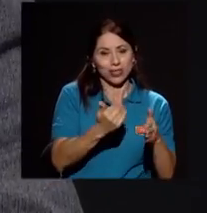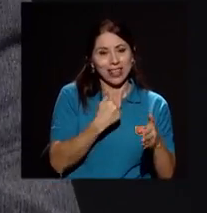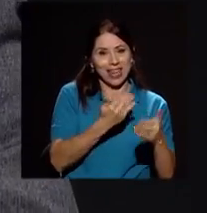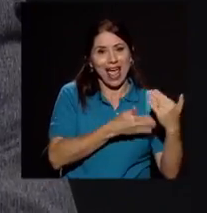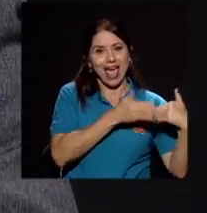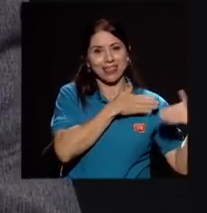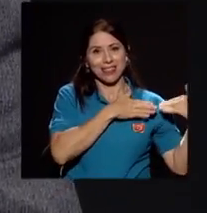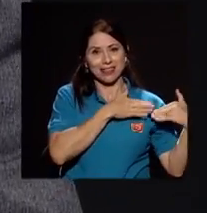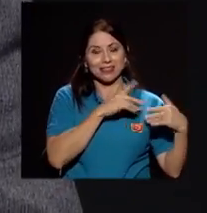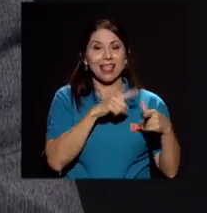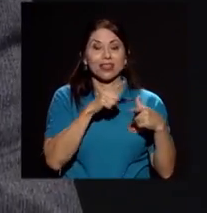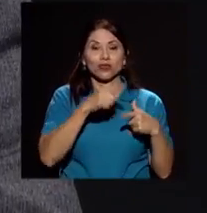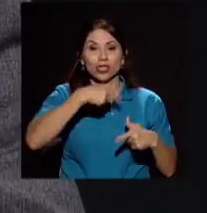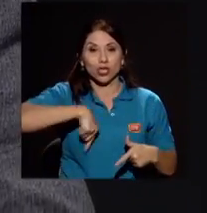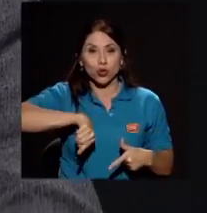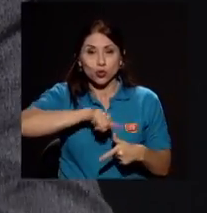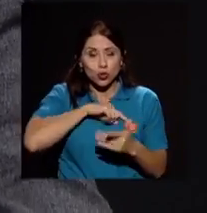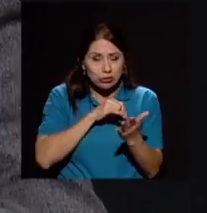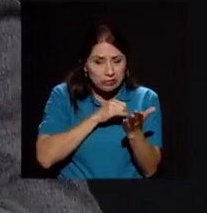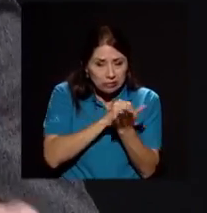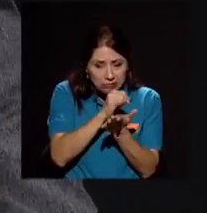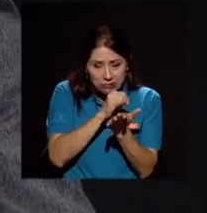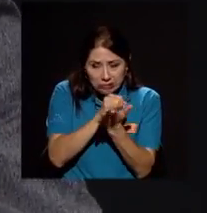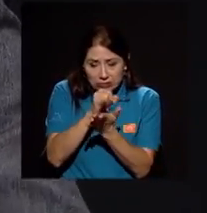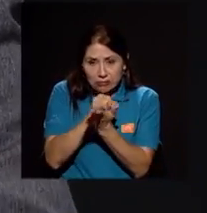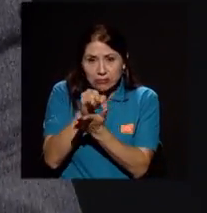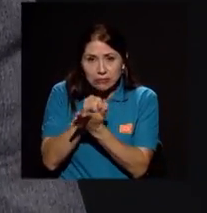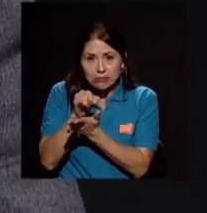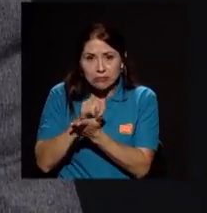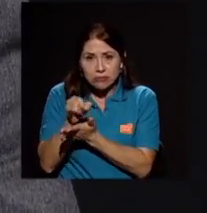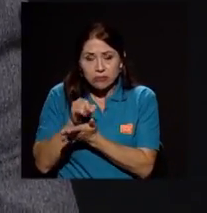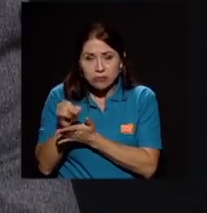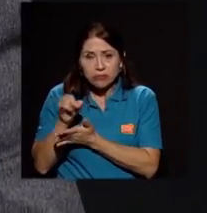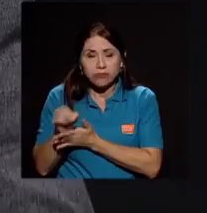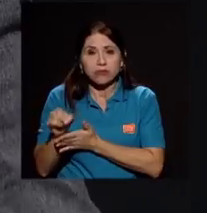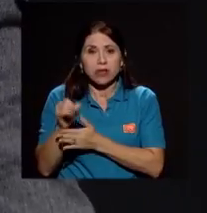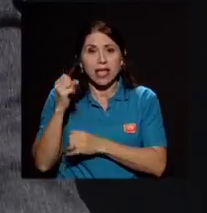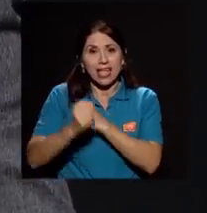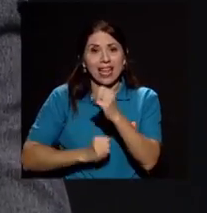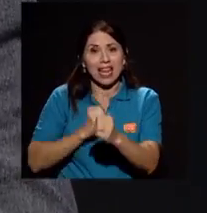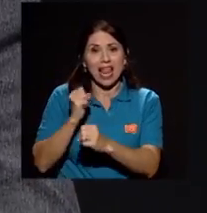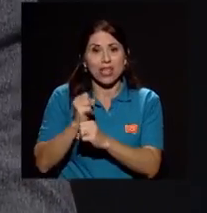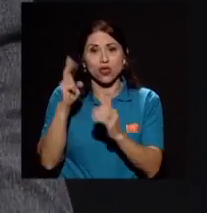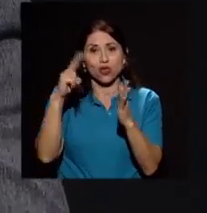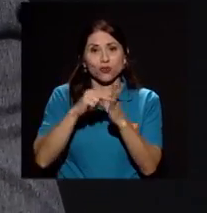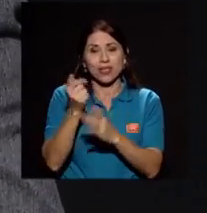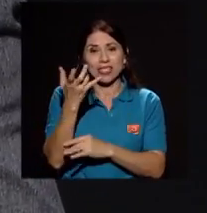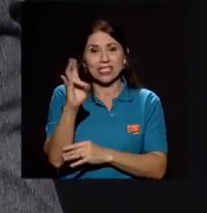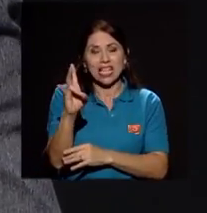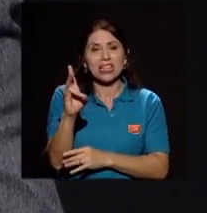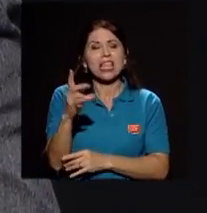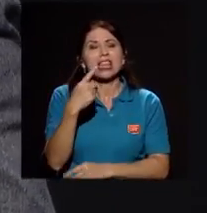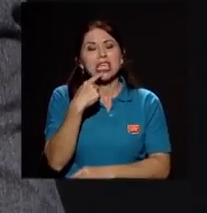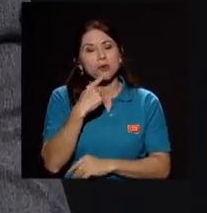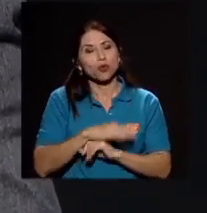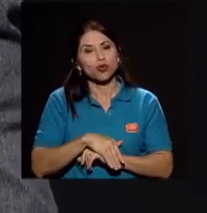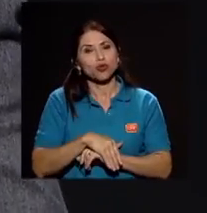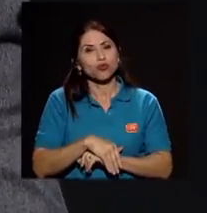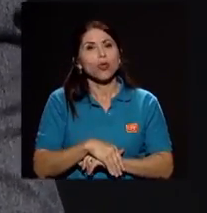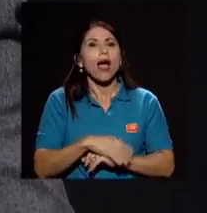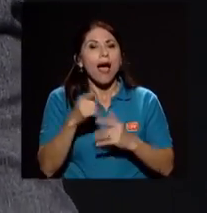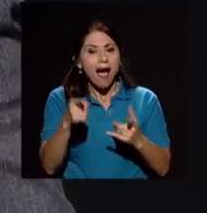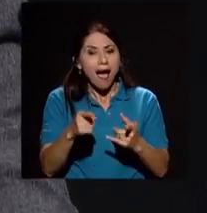en la investigación fue al año 2017 dijimos cojamos las cifras del 2016 dos